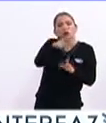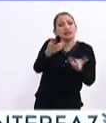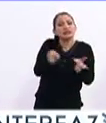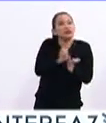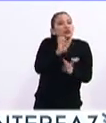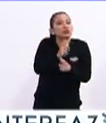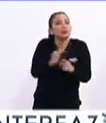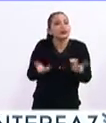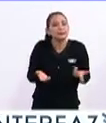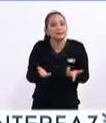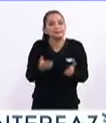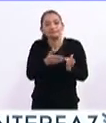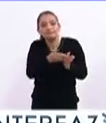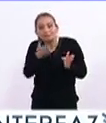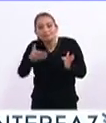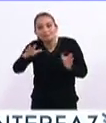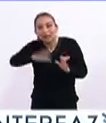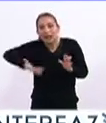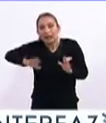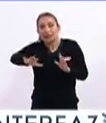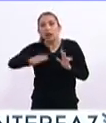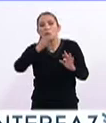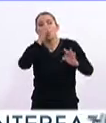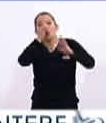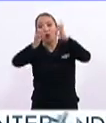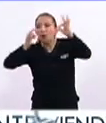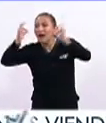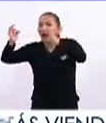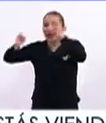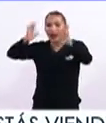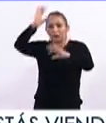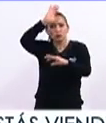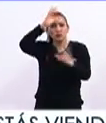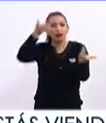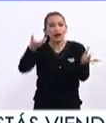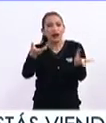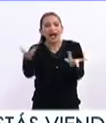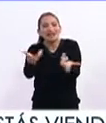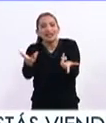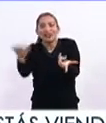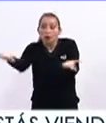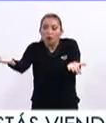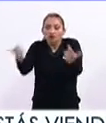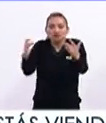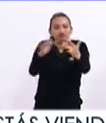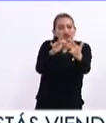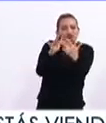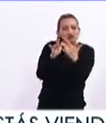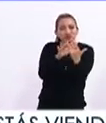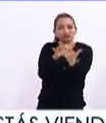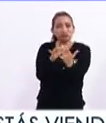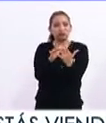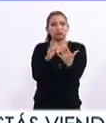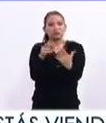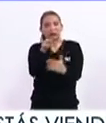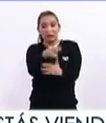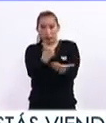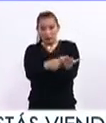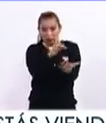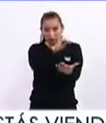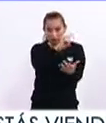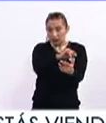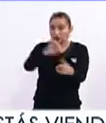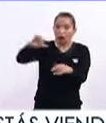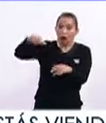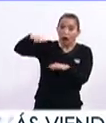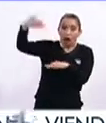para ustedes en esta área de difusión de la cultura, pues generar las vinculaciones necesarias, no solamente dentro del